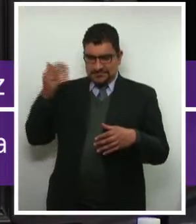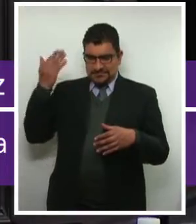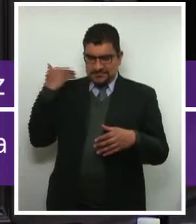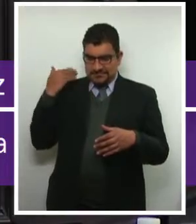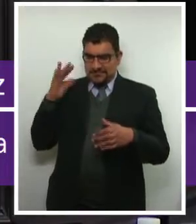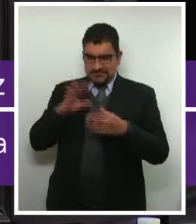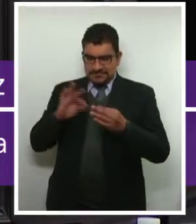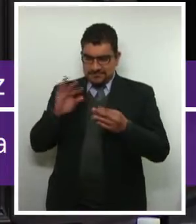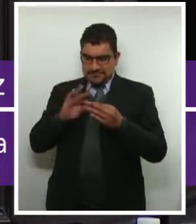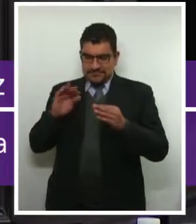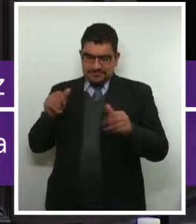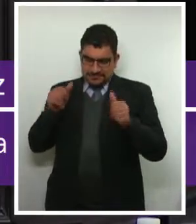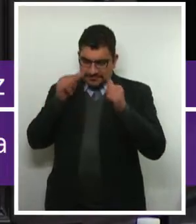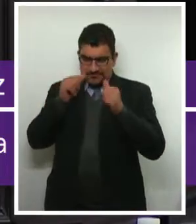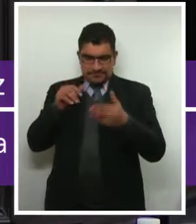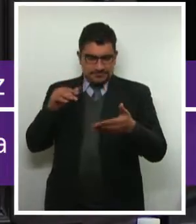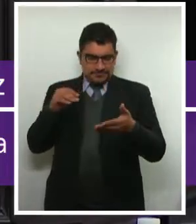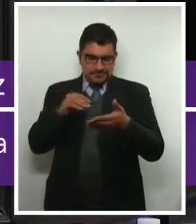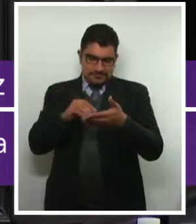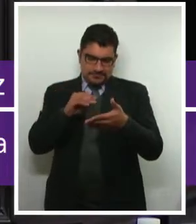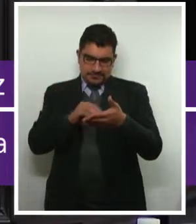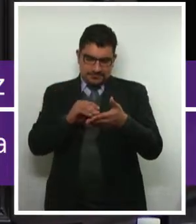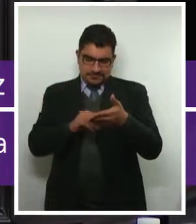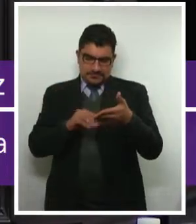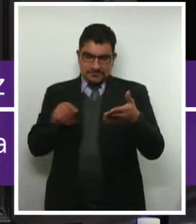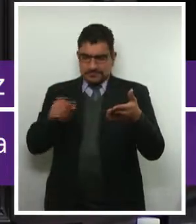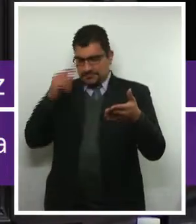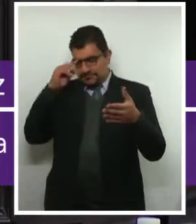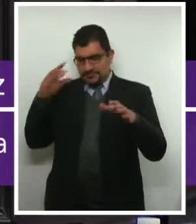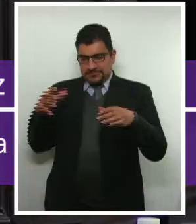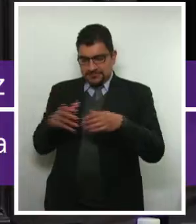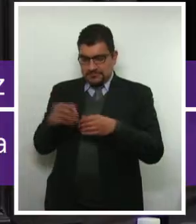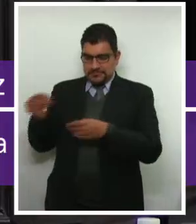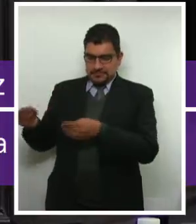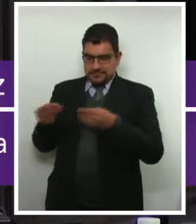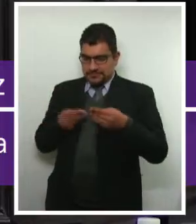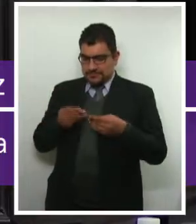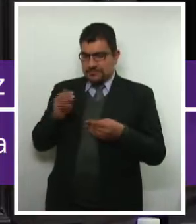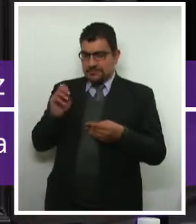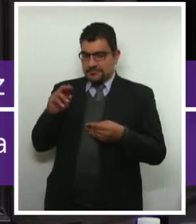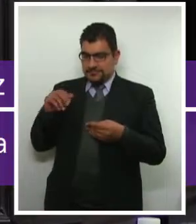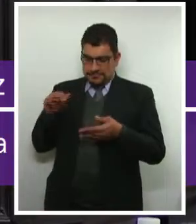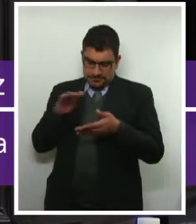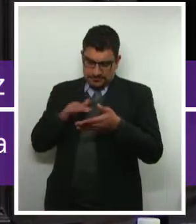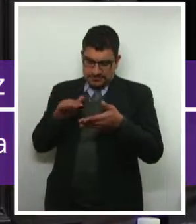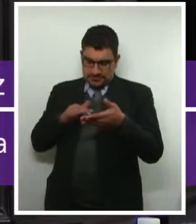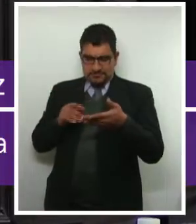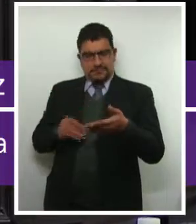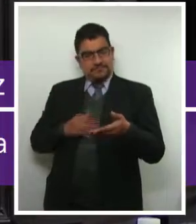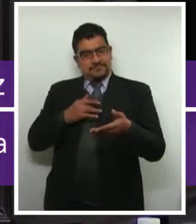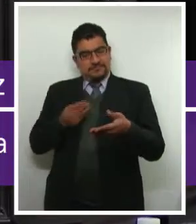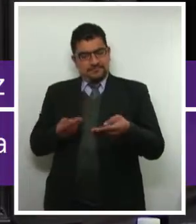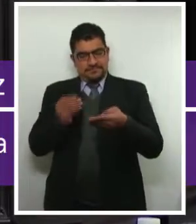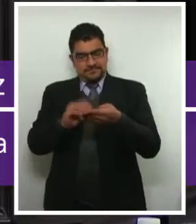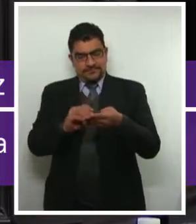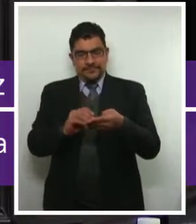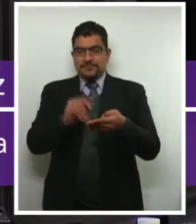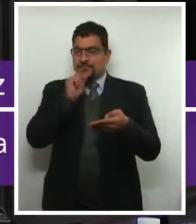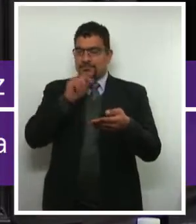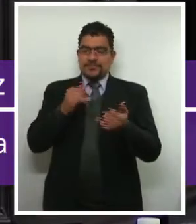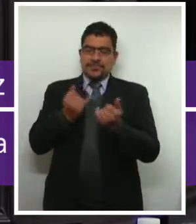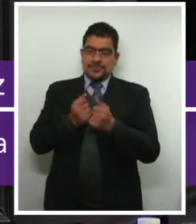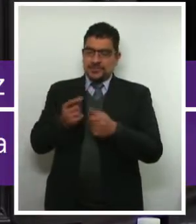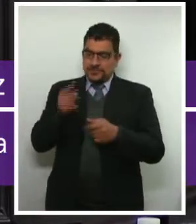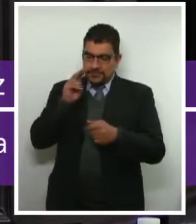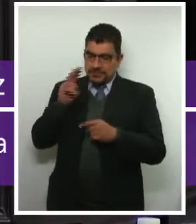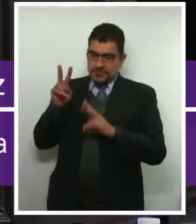atención a un documento que presentó Morena. Luego esa mención a Morelos,